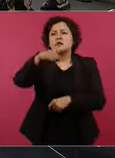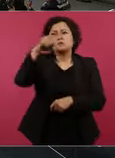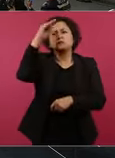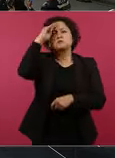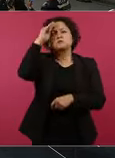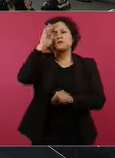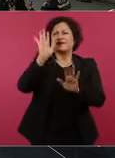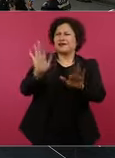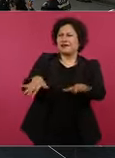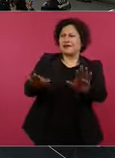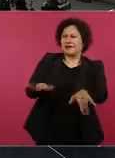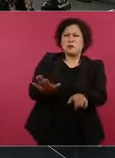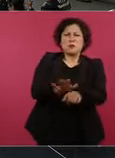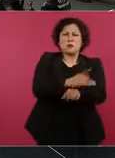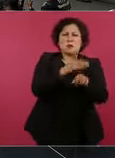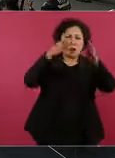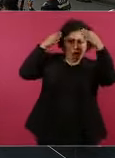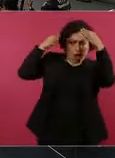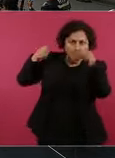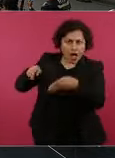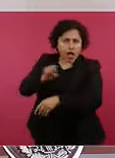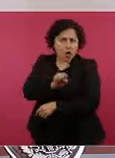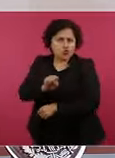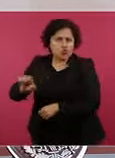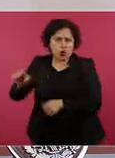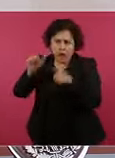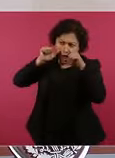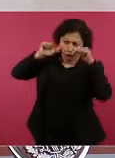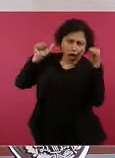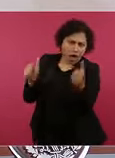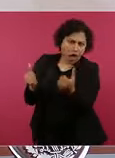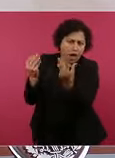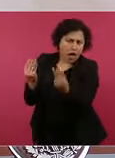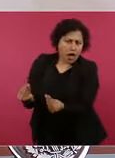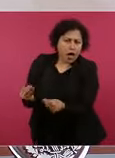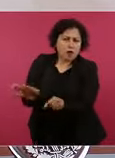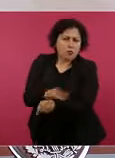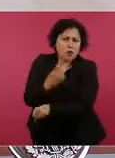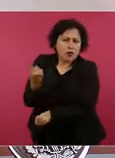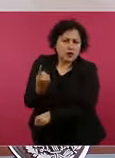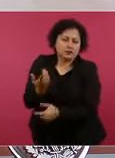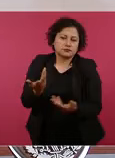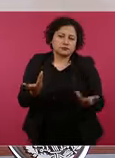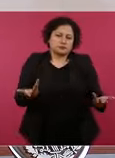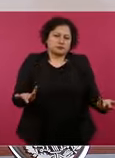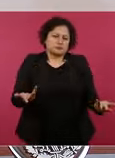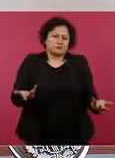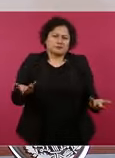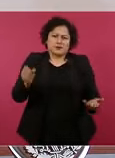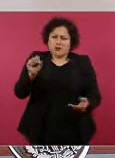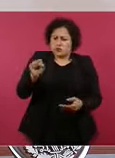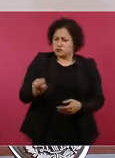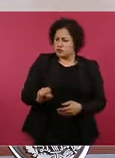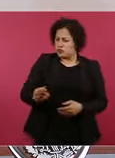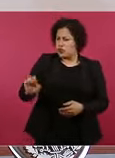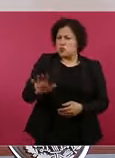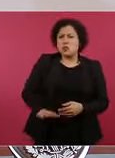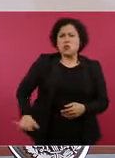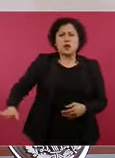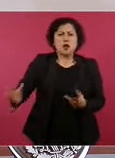tanta obra para el sureste? Pues es devolverles un poco lo mucho que han aportado al desarrollo